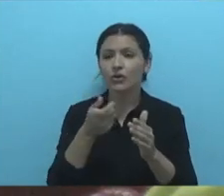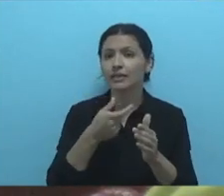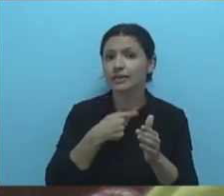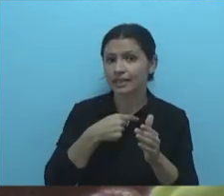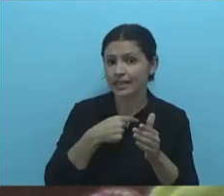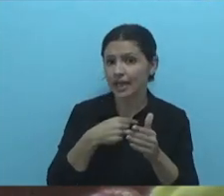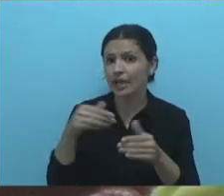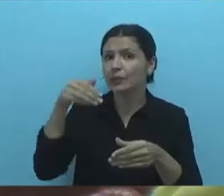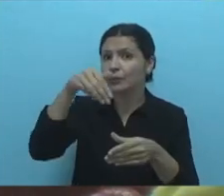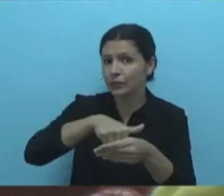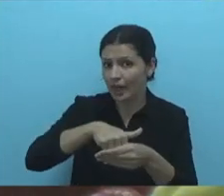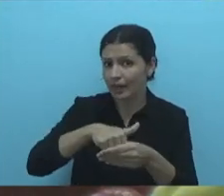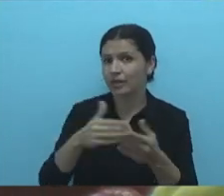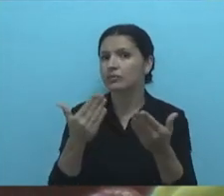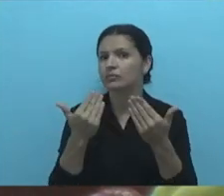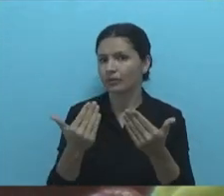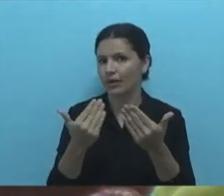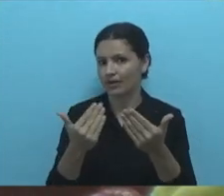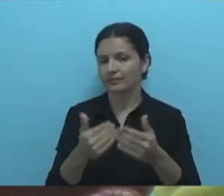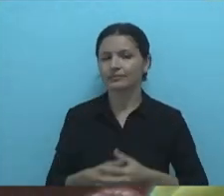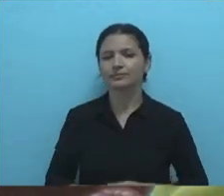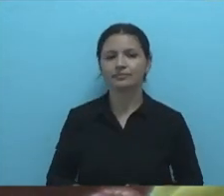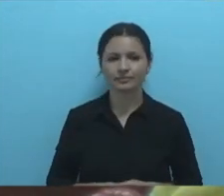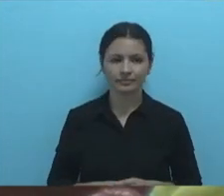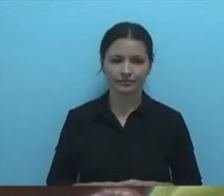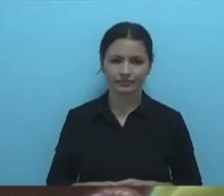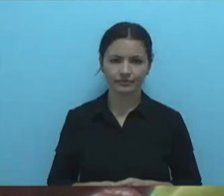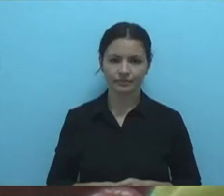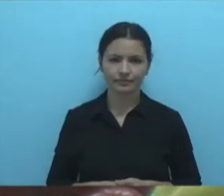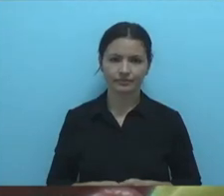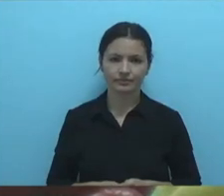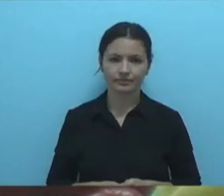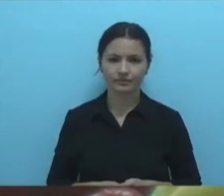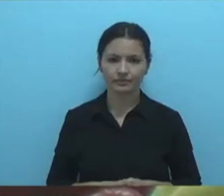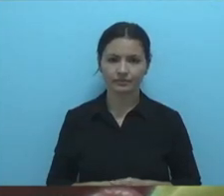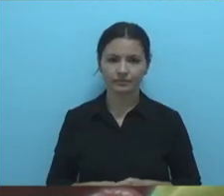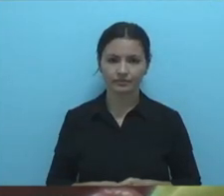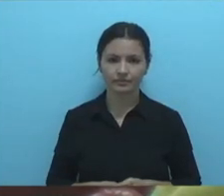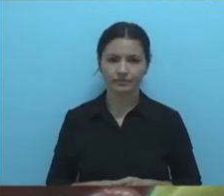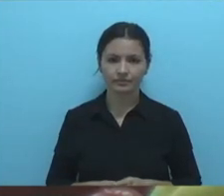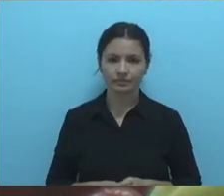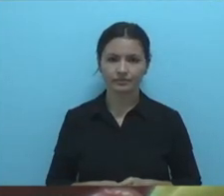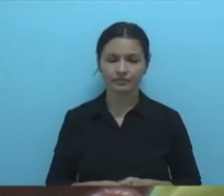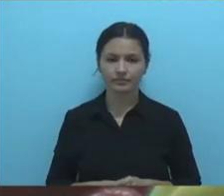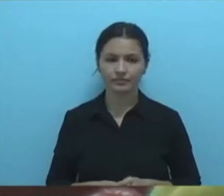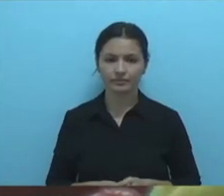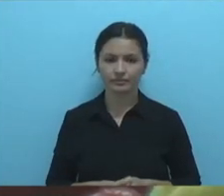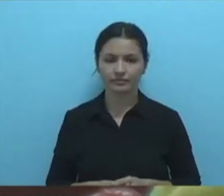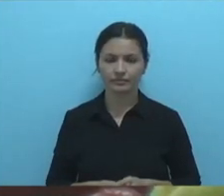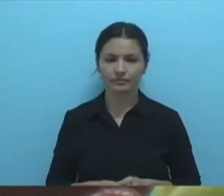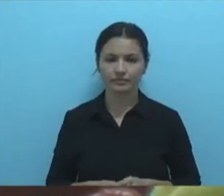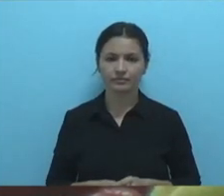fundamentalmente tienen su derecho a votar establecidos en la ley de ciudadanía del año